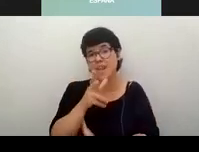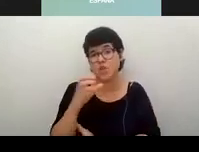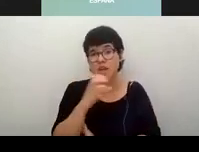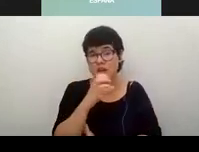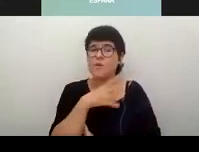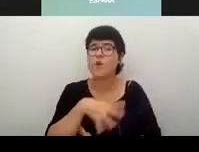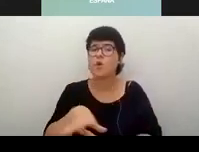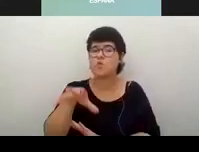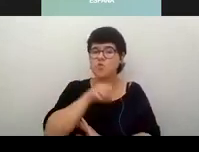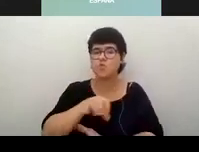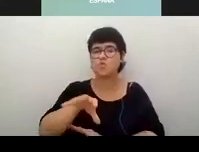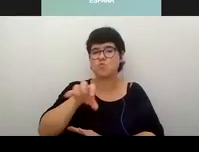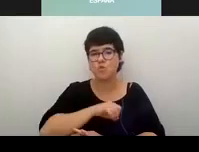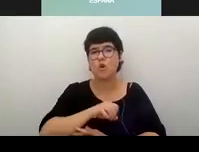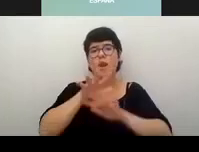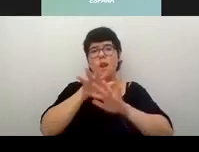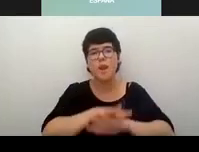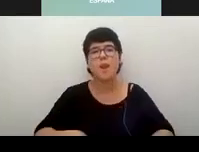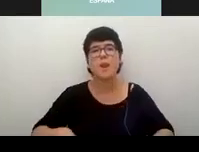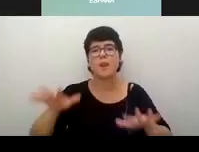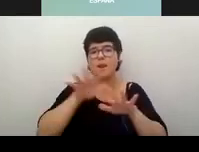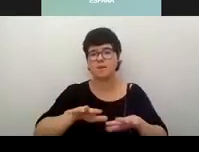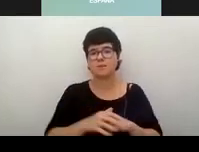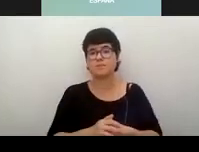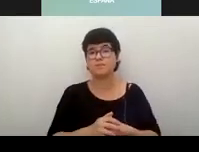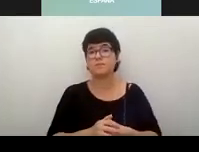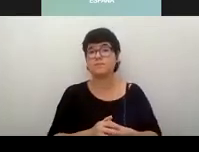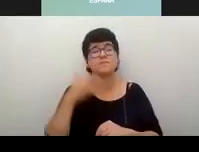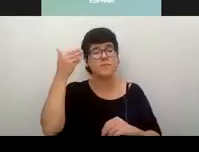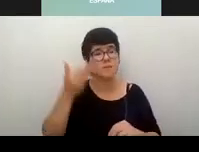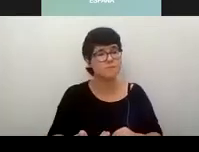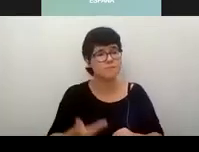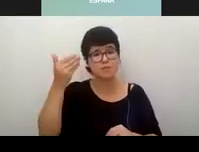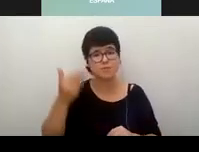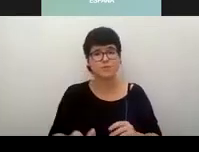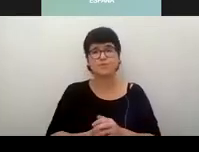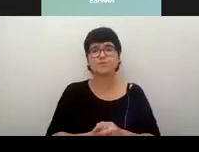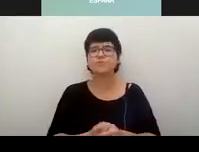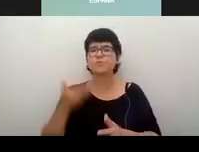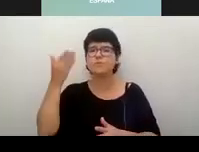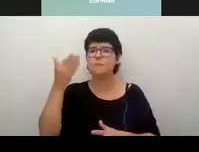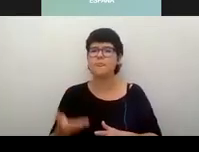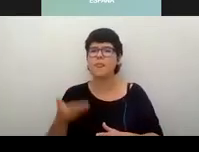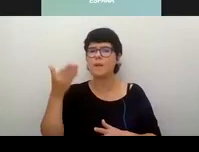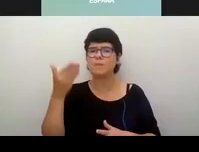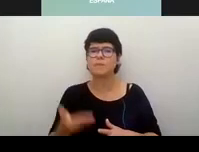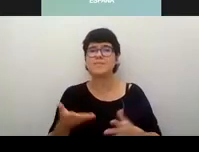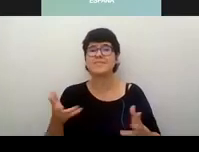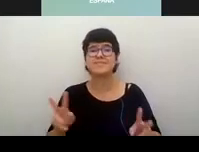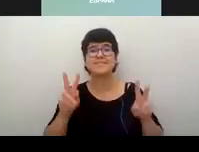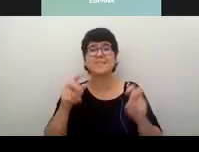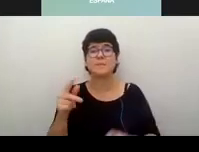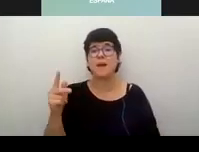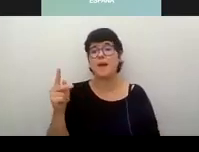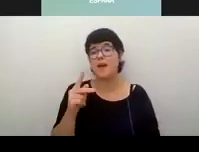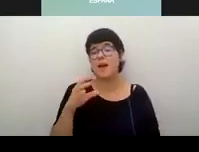lenta, que es lo que hemos comentado antes. Y sobre todo es importante evitar el concepto caloría vacía, es